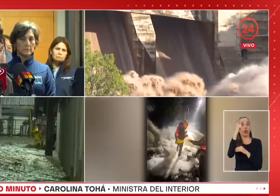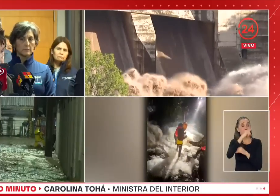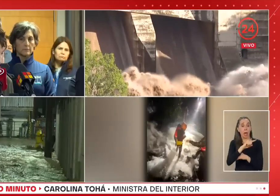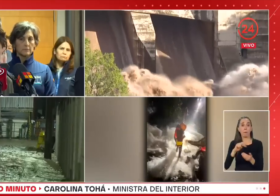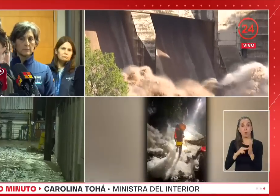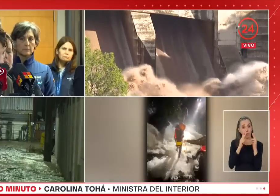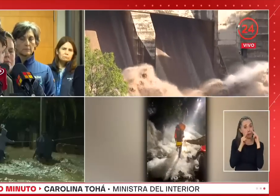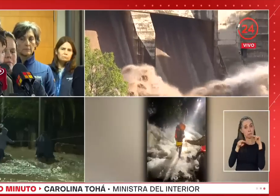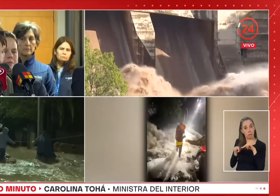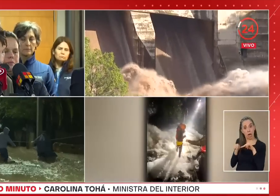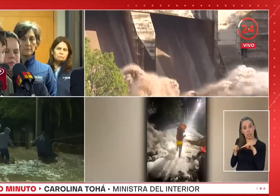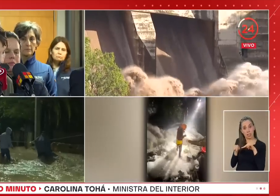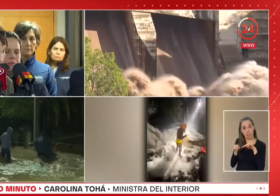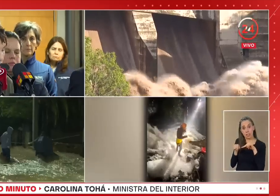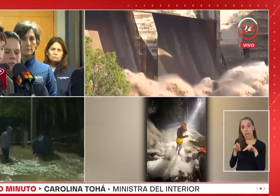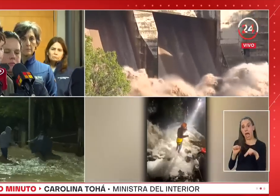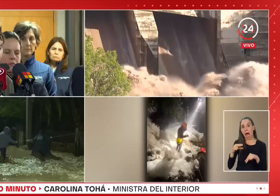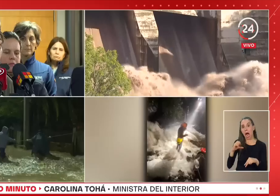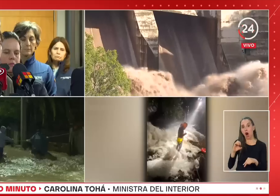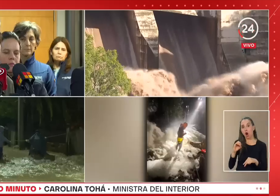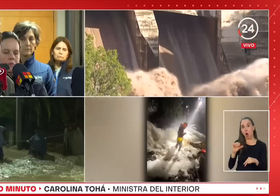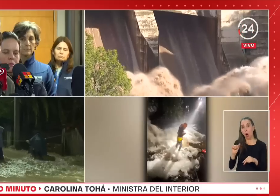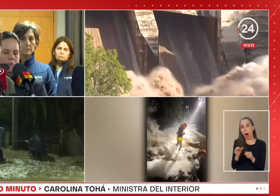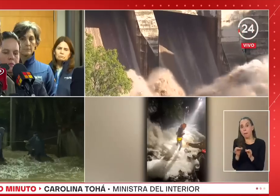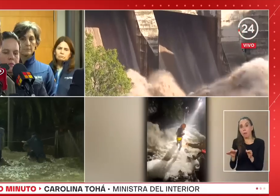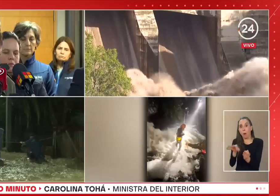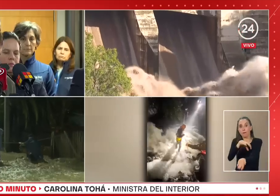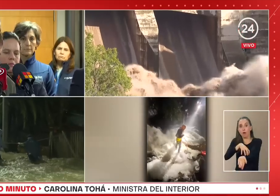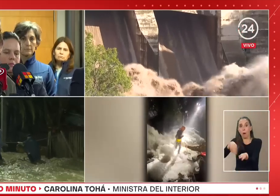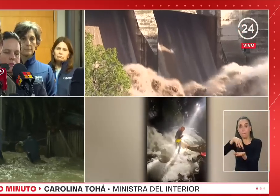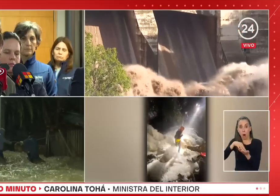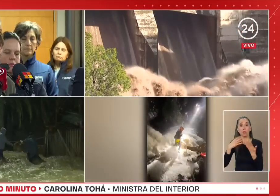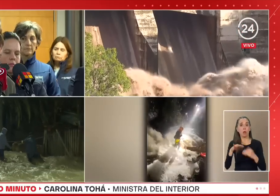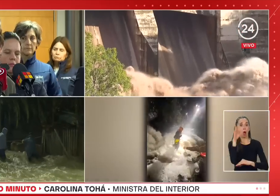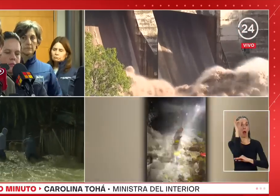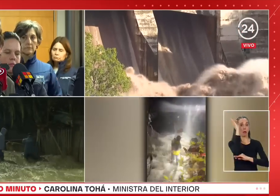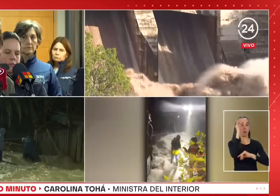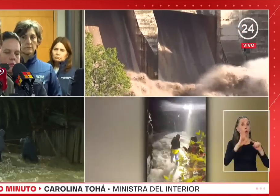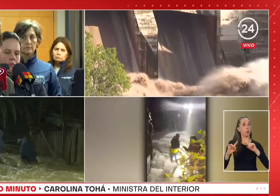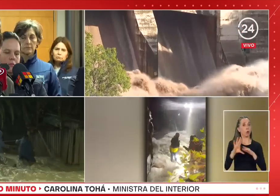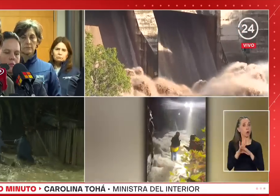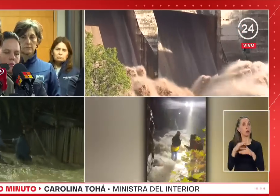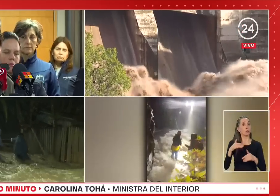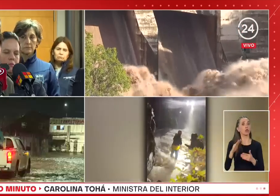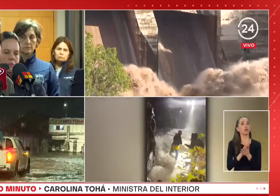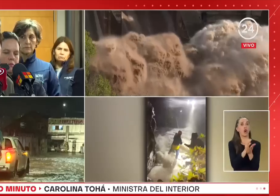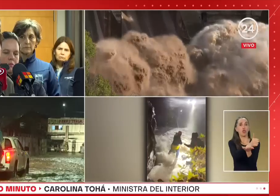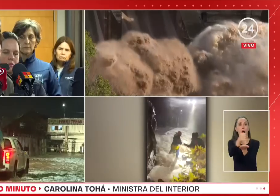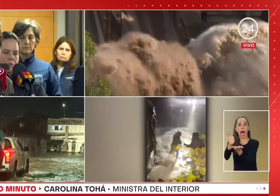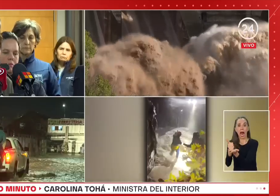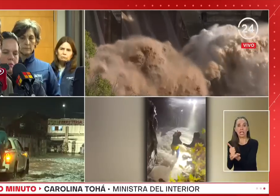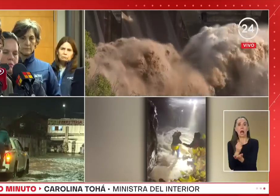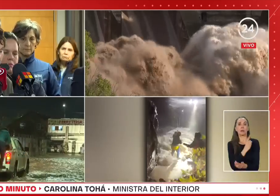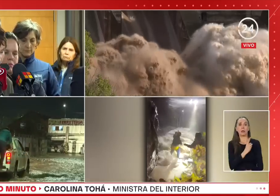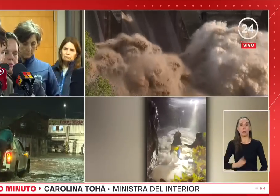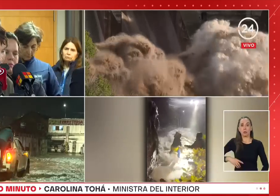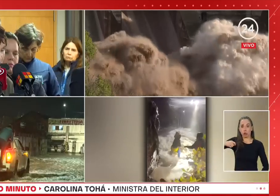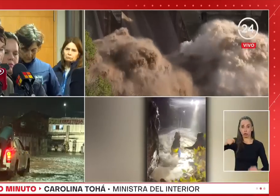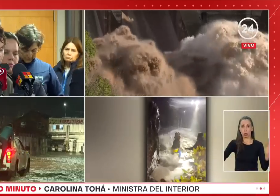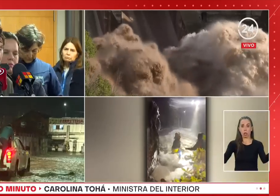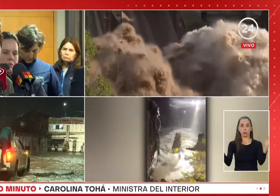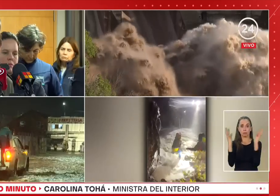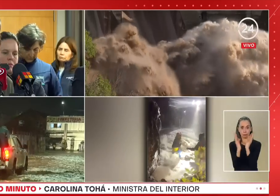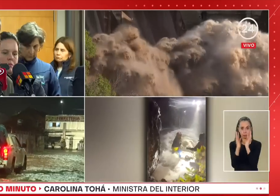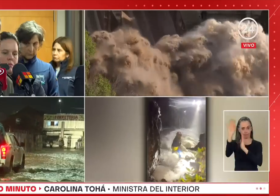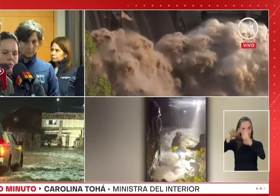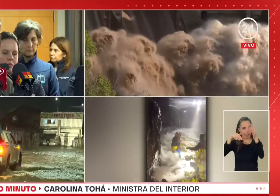siendo un foco de atención en la región del maule hubo una reunión de coordinación muy importante hoy día con todos los alcaldes parlamentarios de la región que quisieron